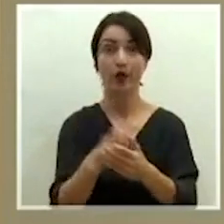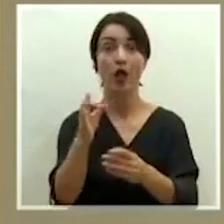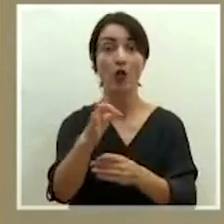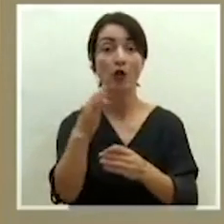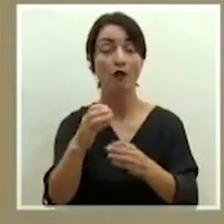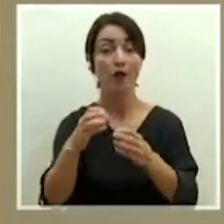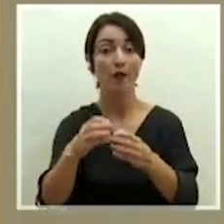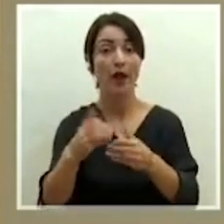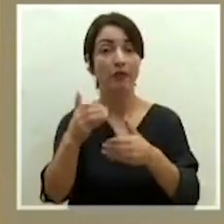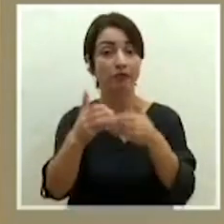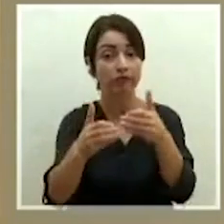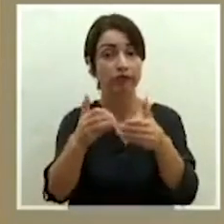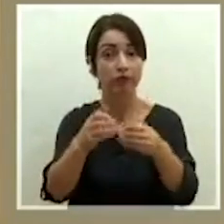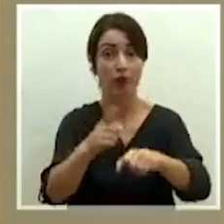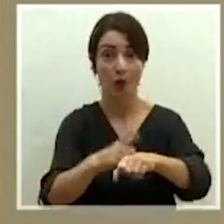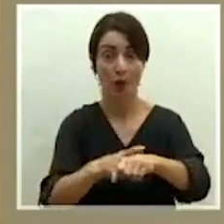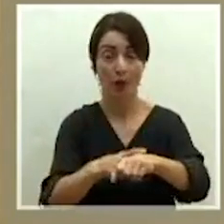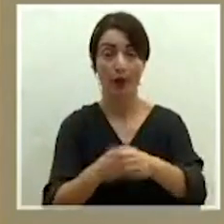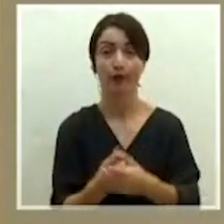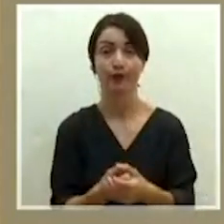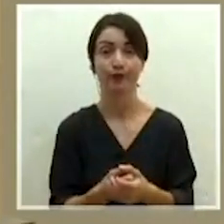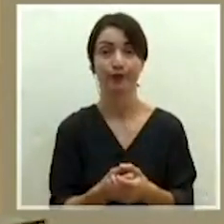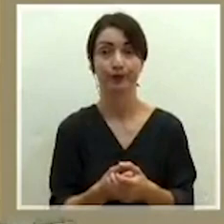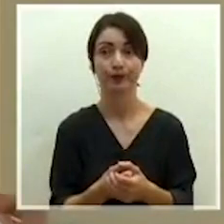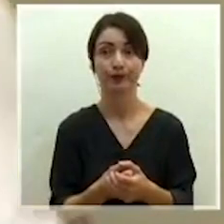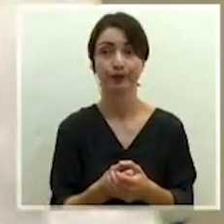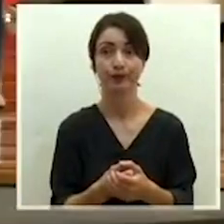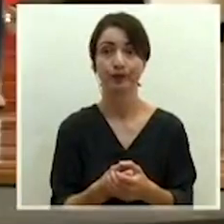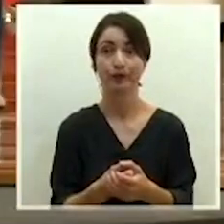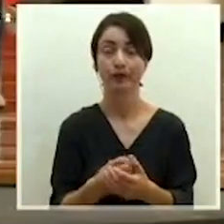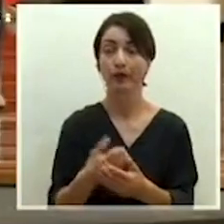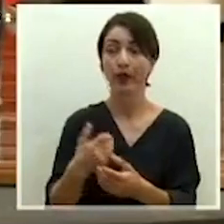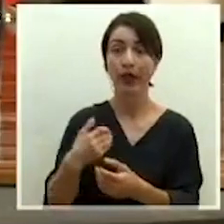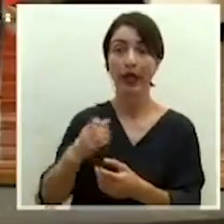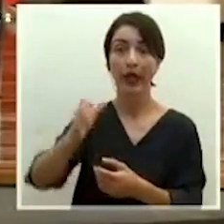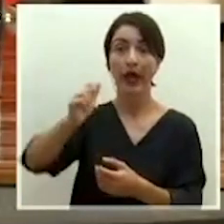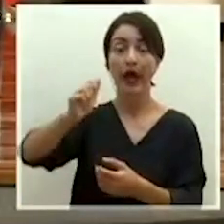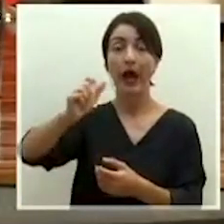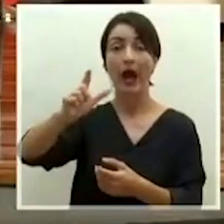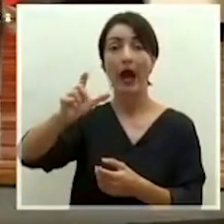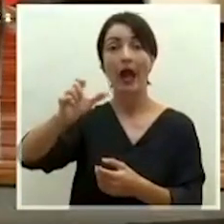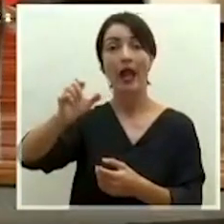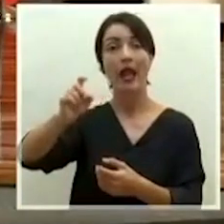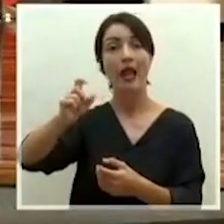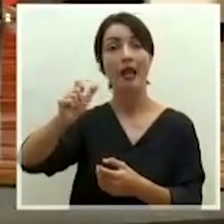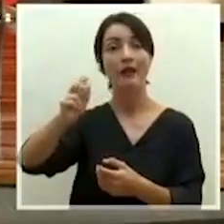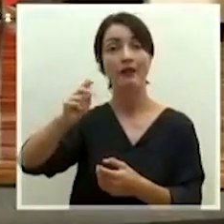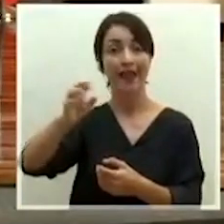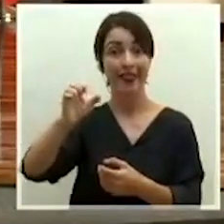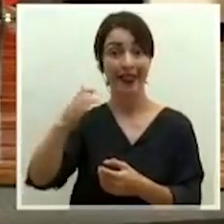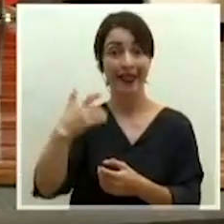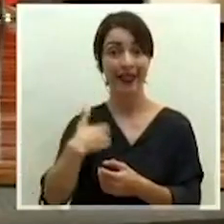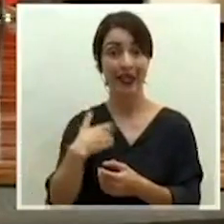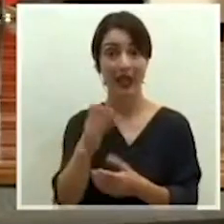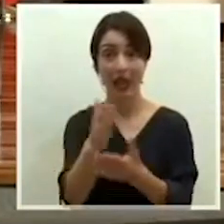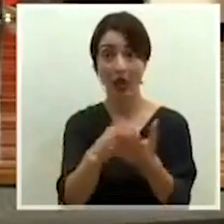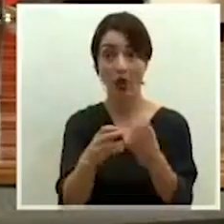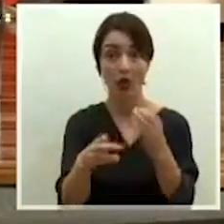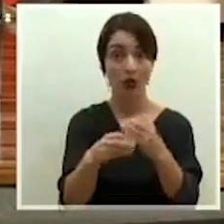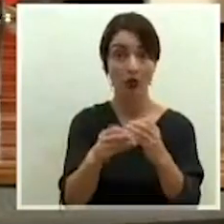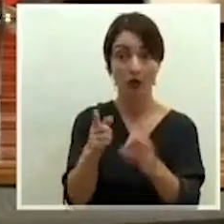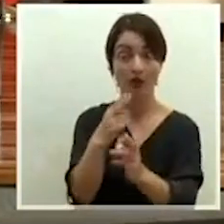momento. No sé si don Alexander Solís tiene algo que aportar a la respuesta.